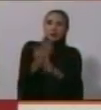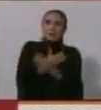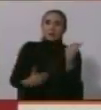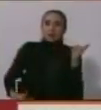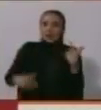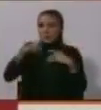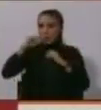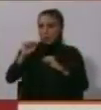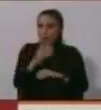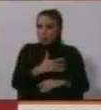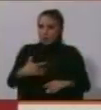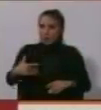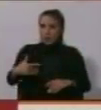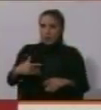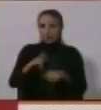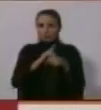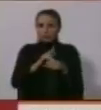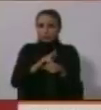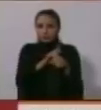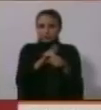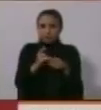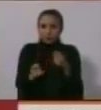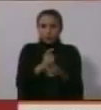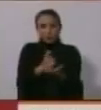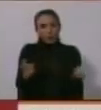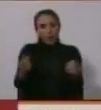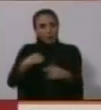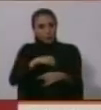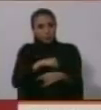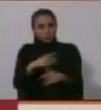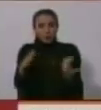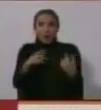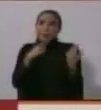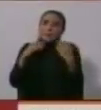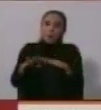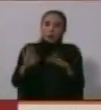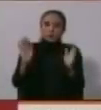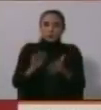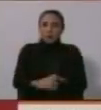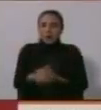Maduro? Ah, porque los muertos de nosotros no valen. Hipócritas son.